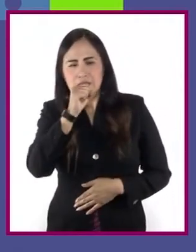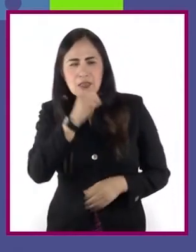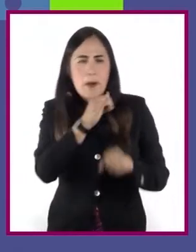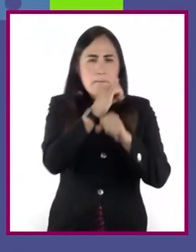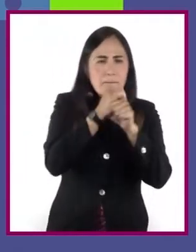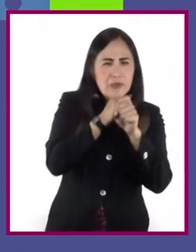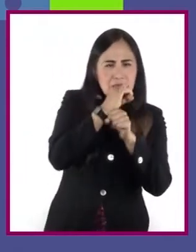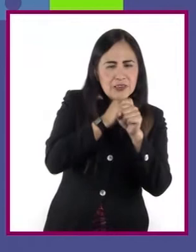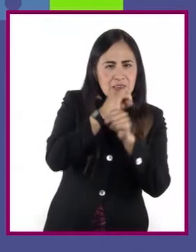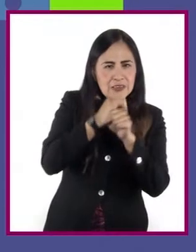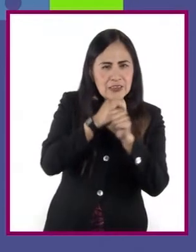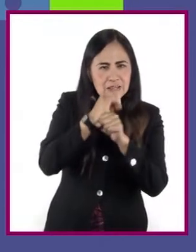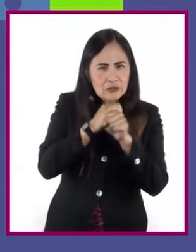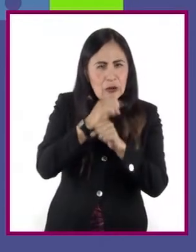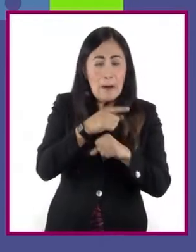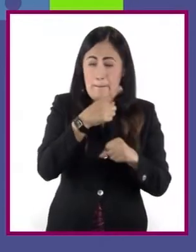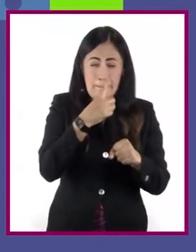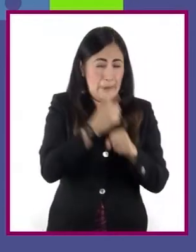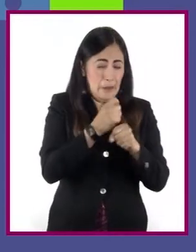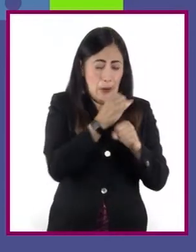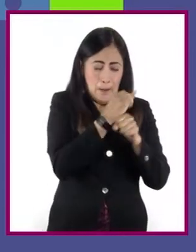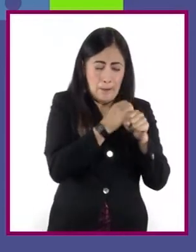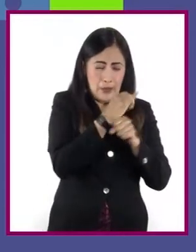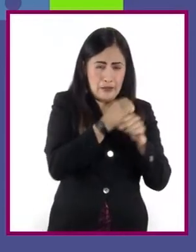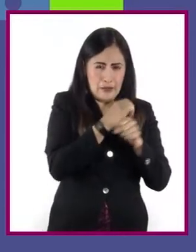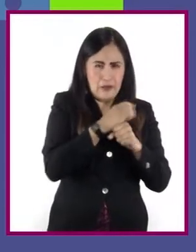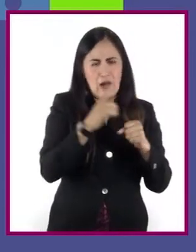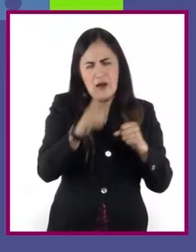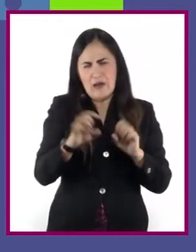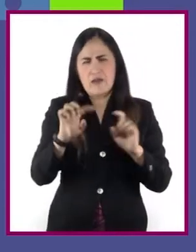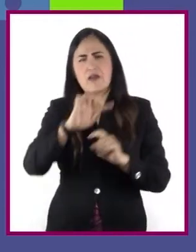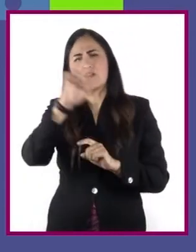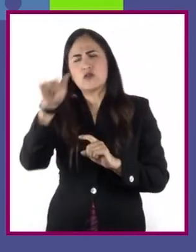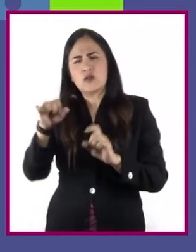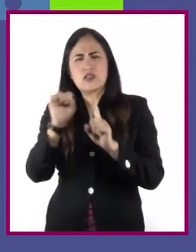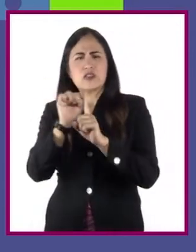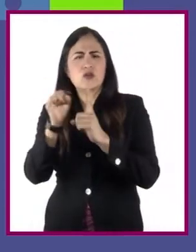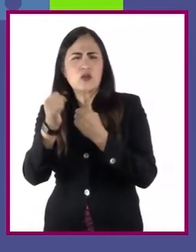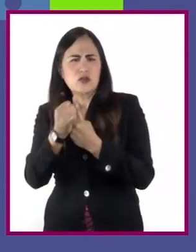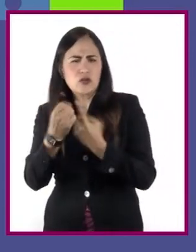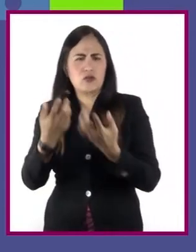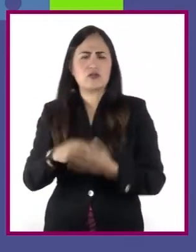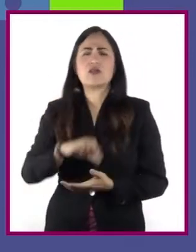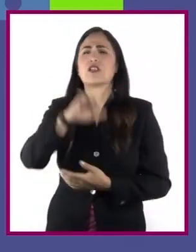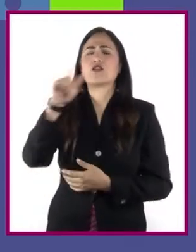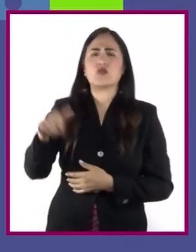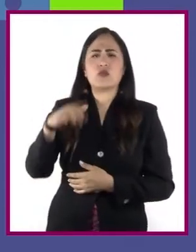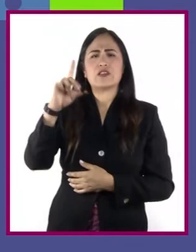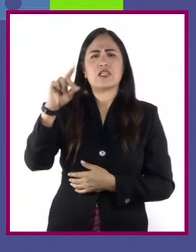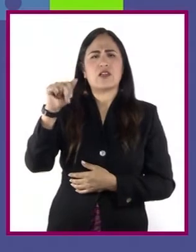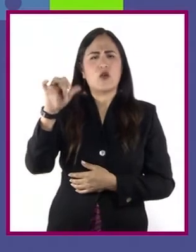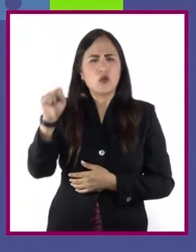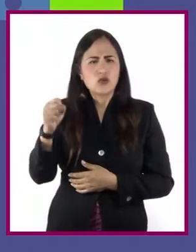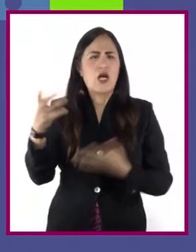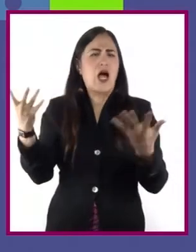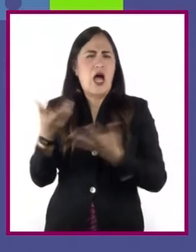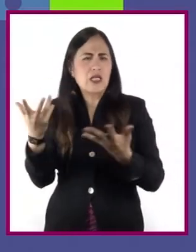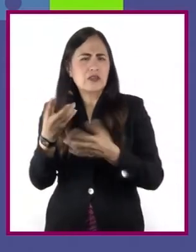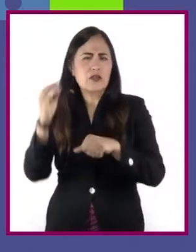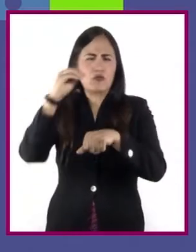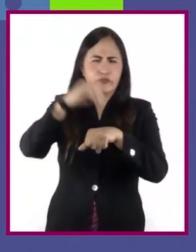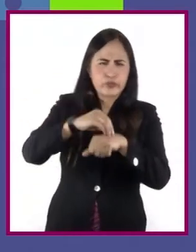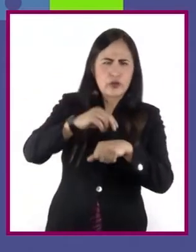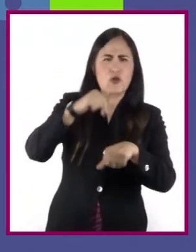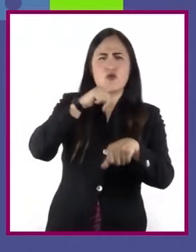que primero se investiga, se desarrolla una situación, se agregan hechos y datos duros,